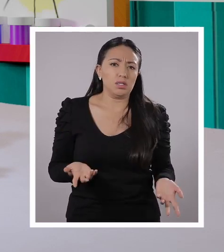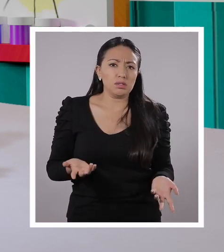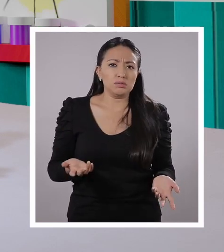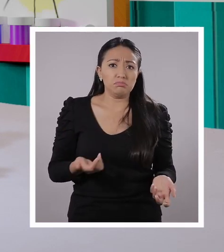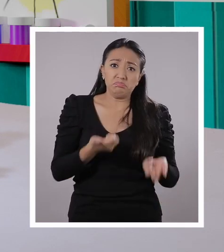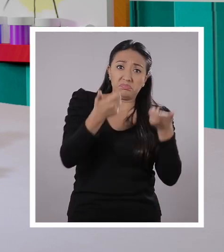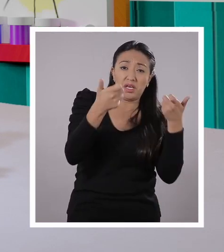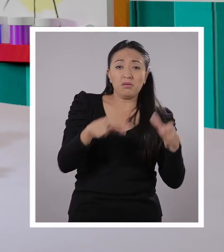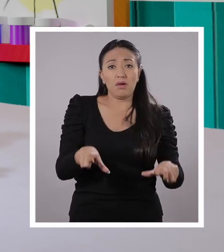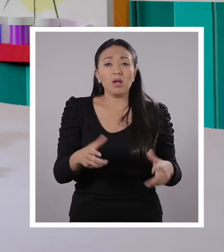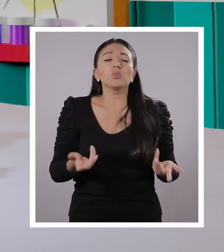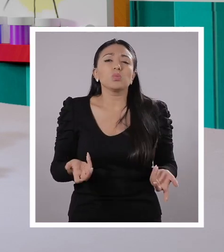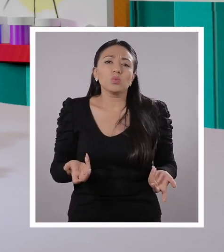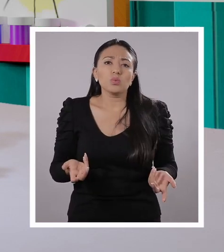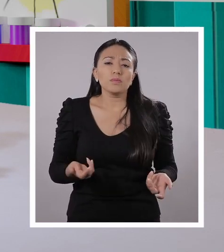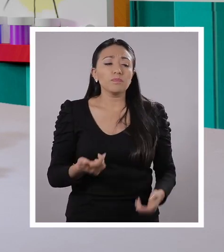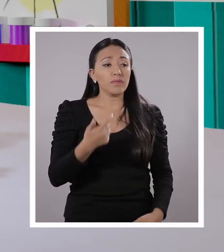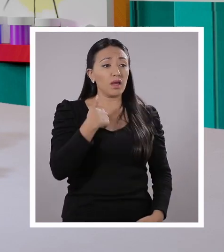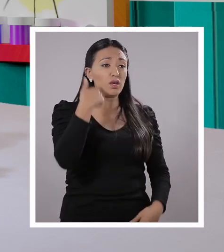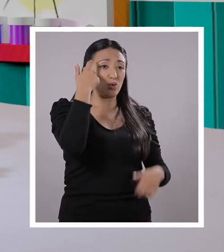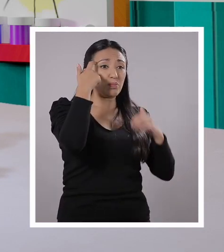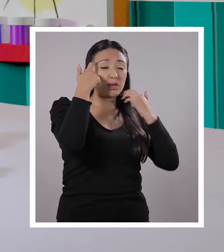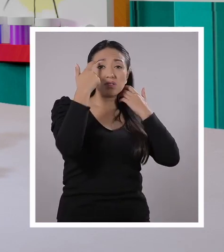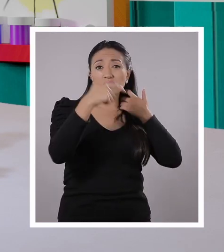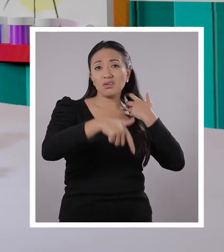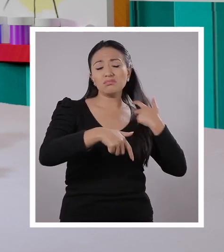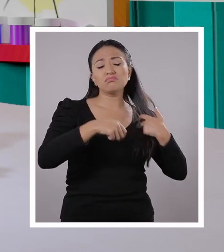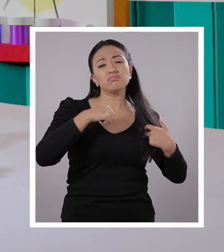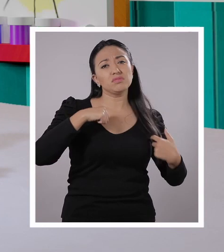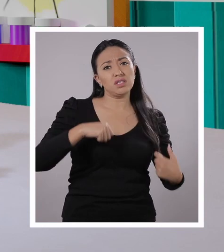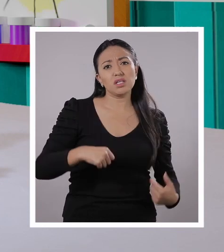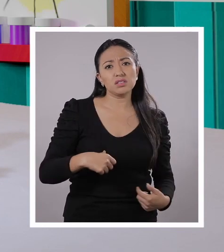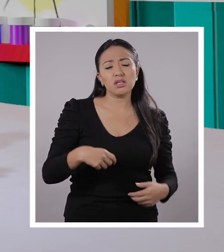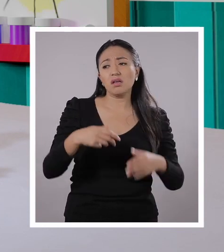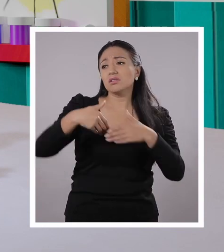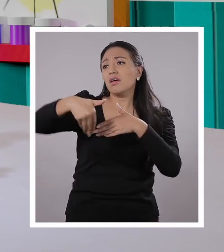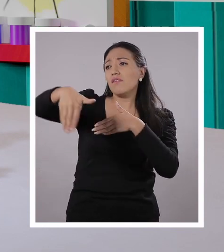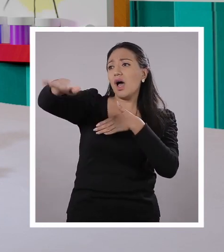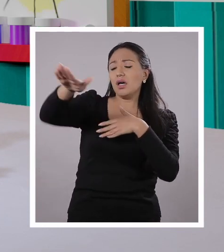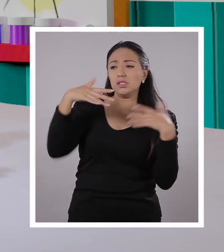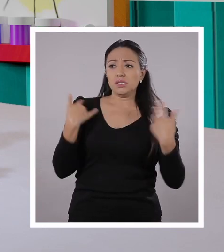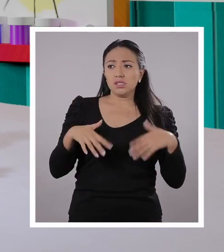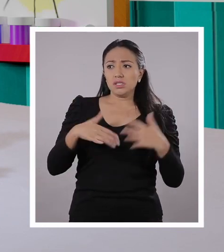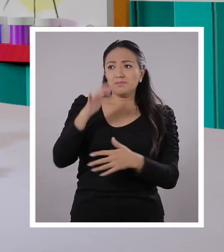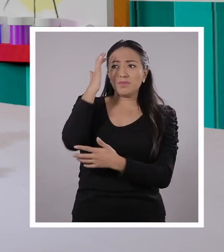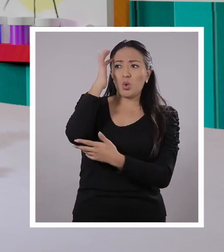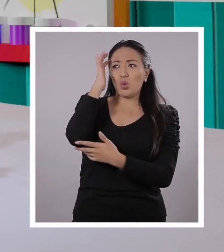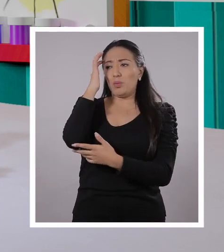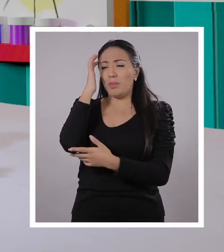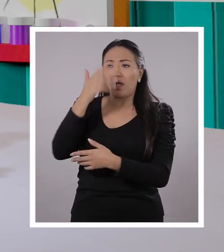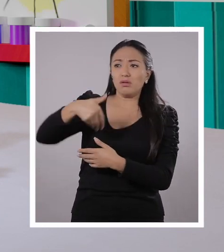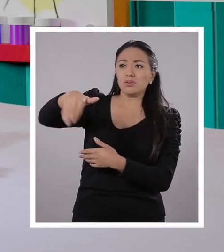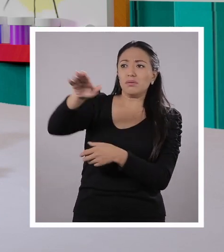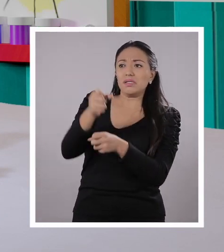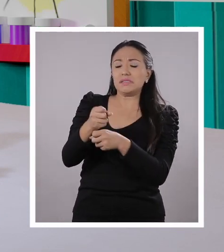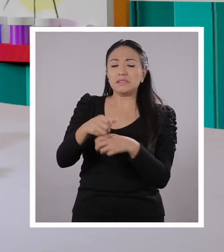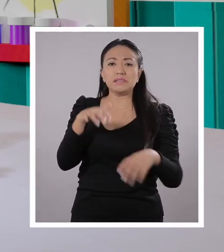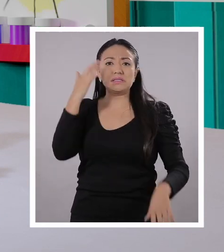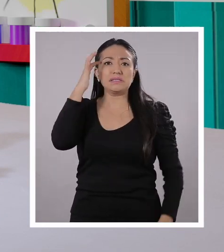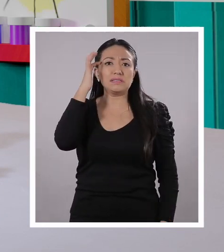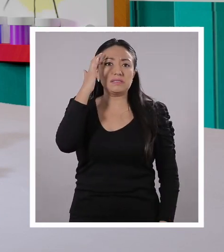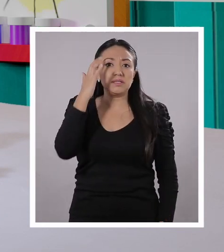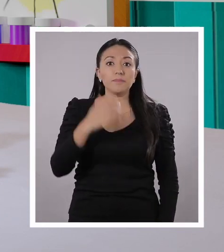ustedes en casa? Ah, yo me imagino que en casa se sienten un poco tristes cuando alguien se va, preocupados por ese alguien que